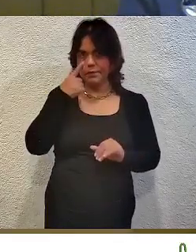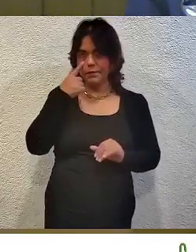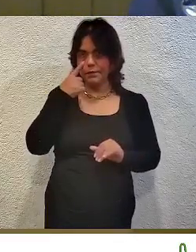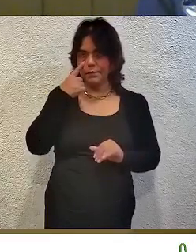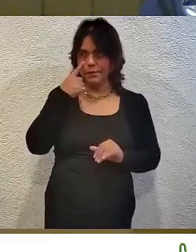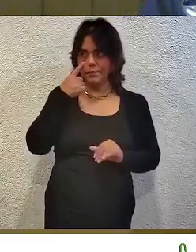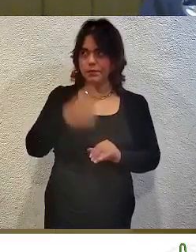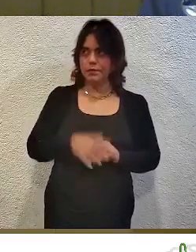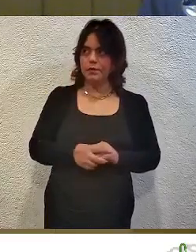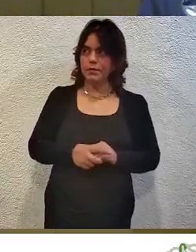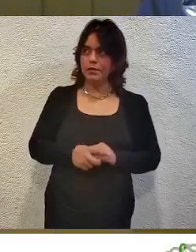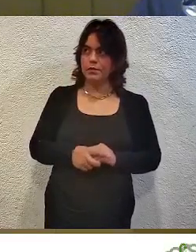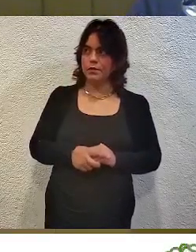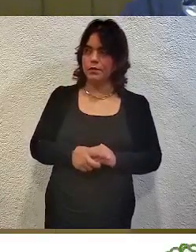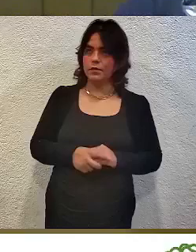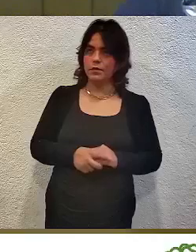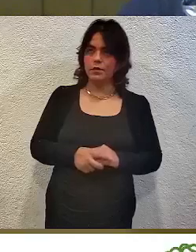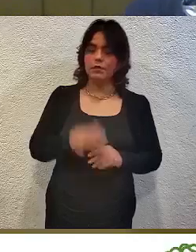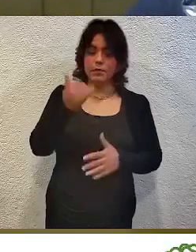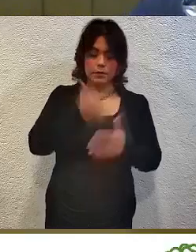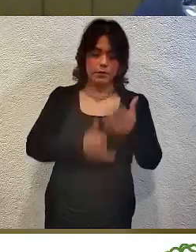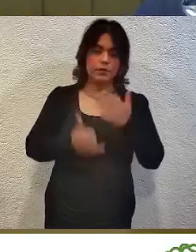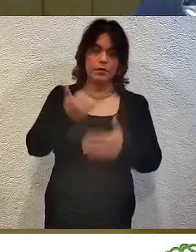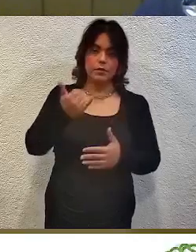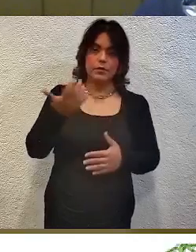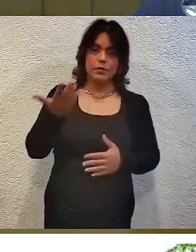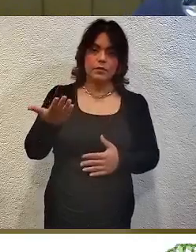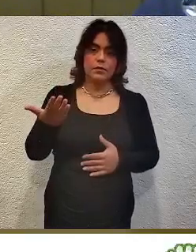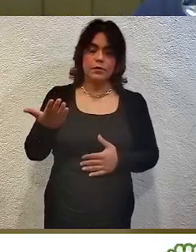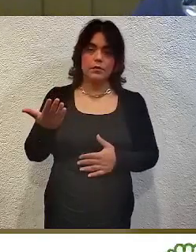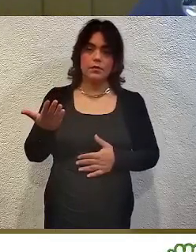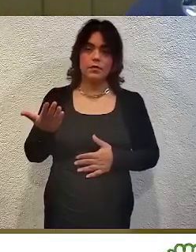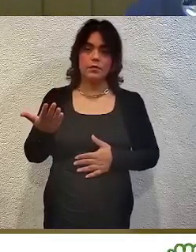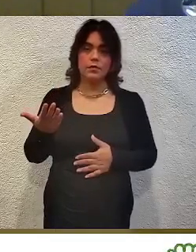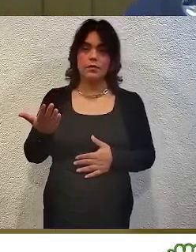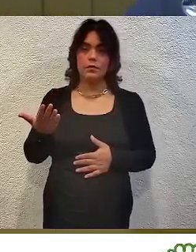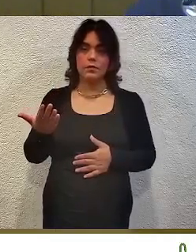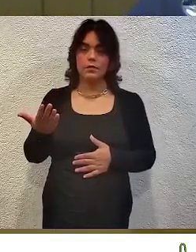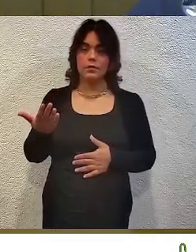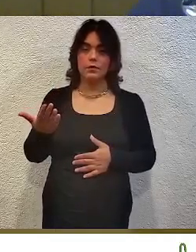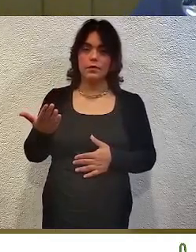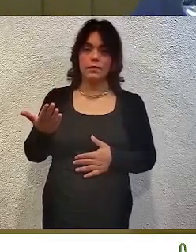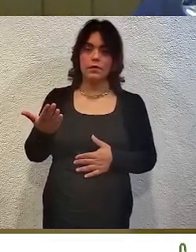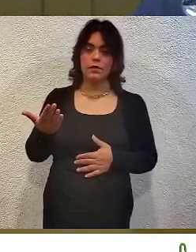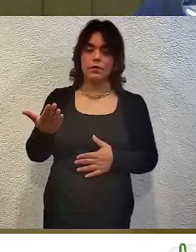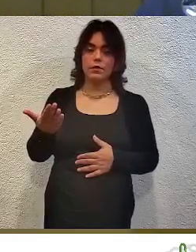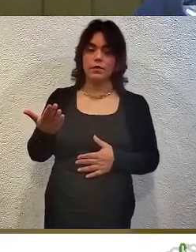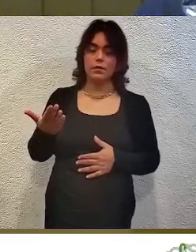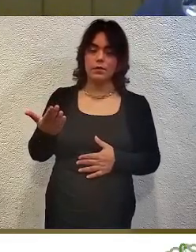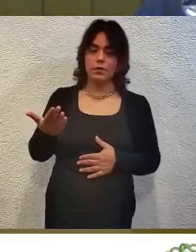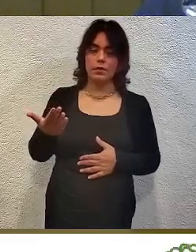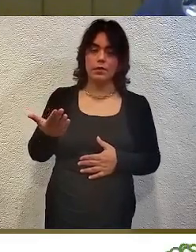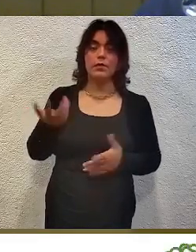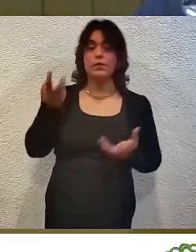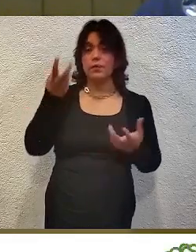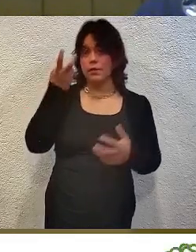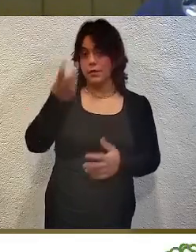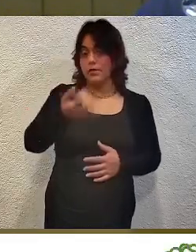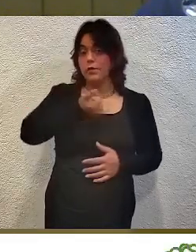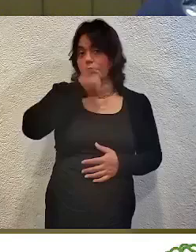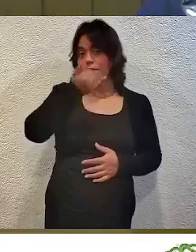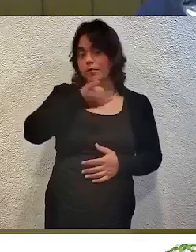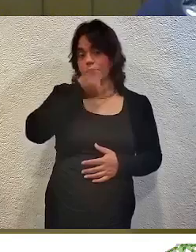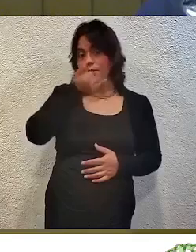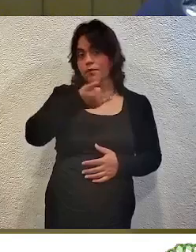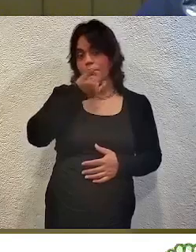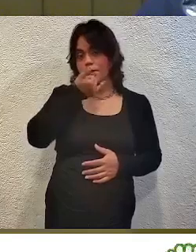acompañando el sentido toral del proyecto, porque efectivamente al actualizarse la causal de improcedencia, que es de ya no